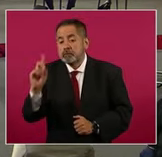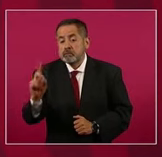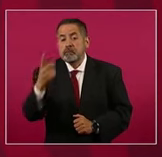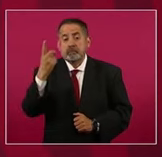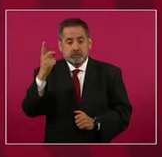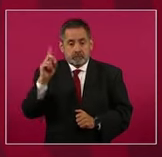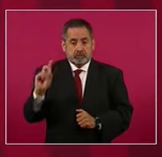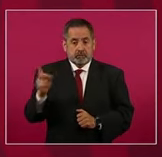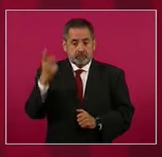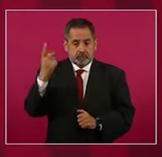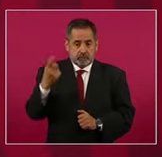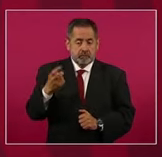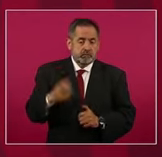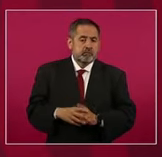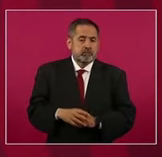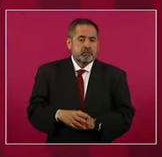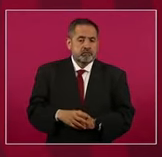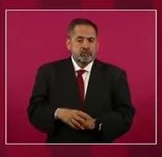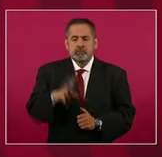Dólares.